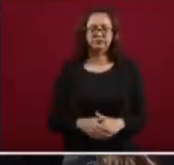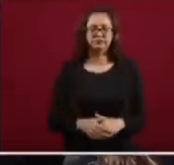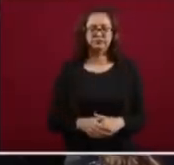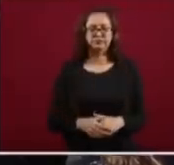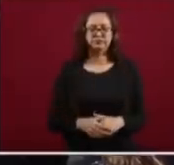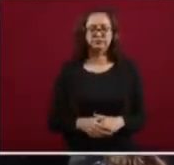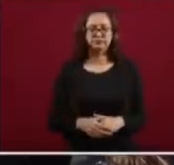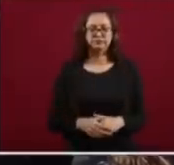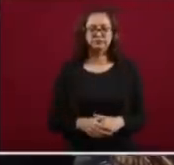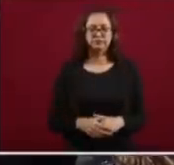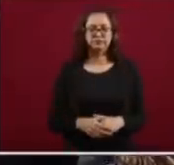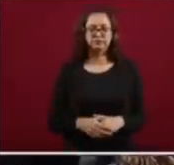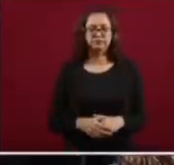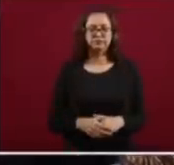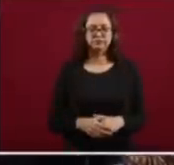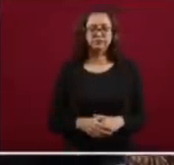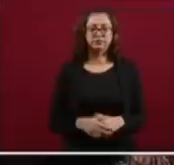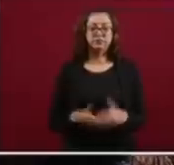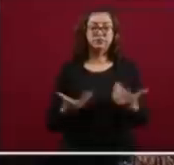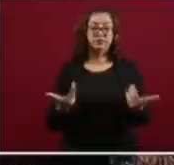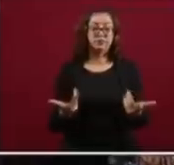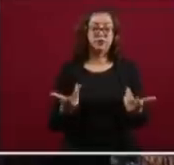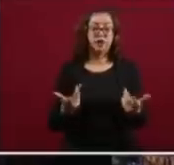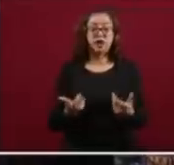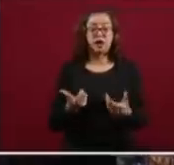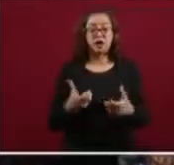que si llovía fuerte arriba